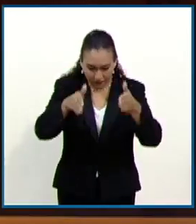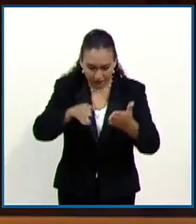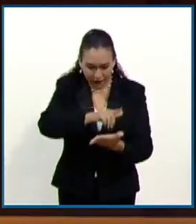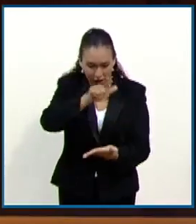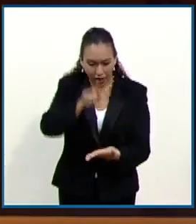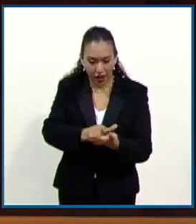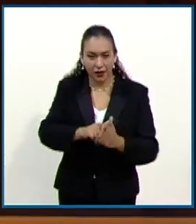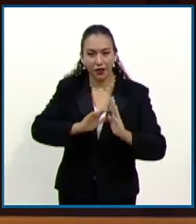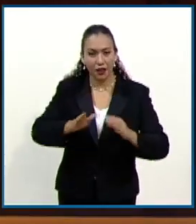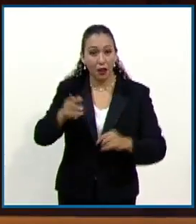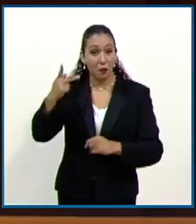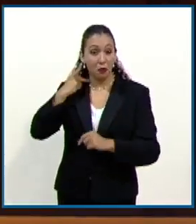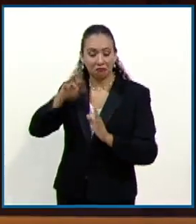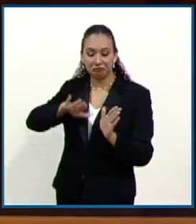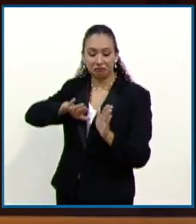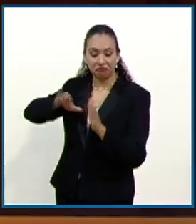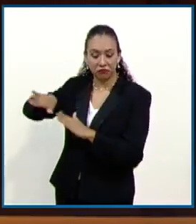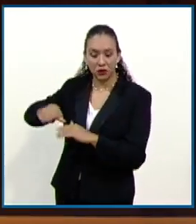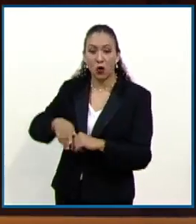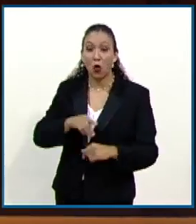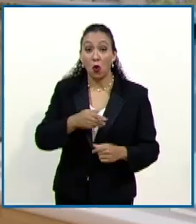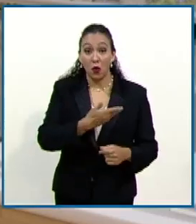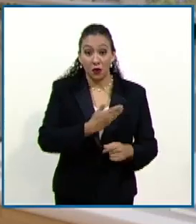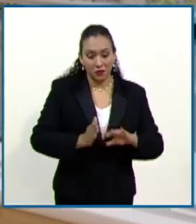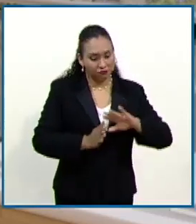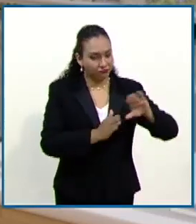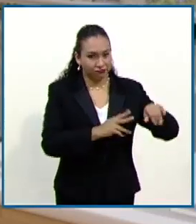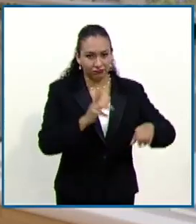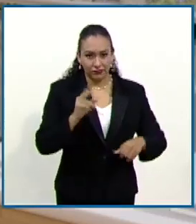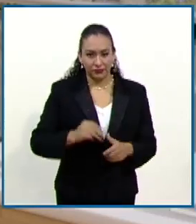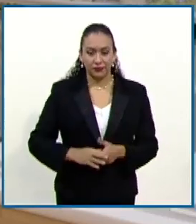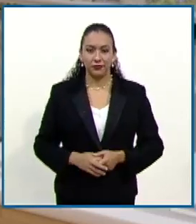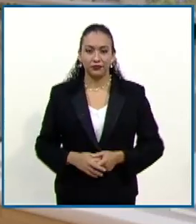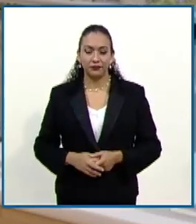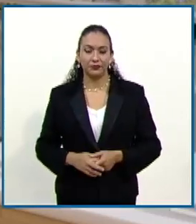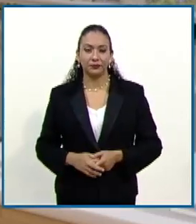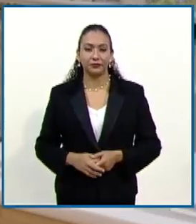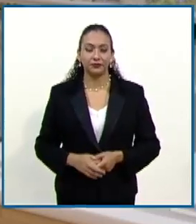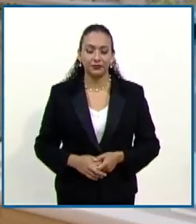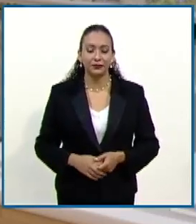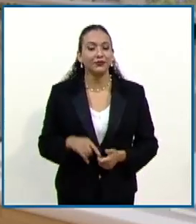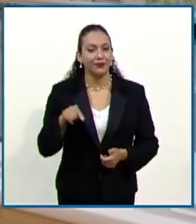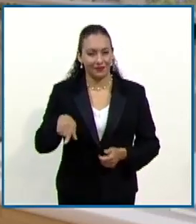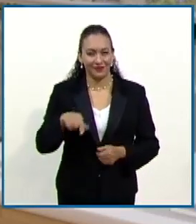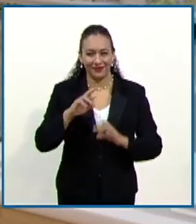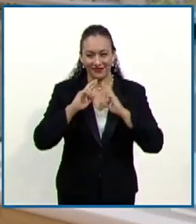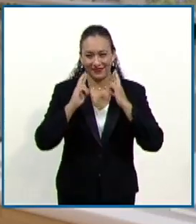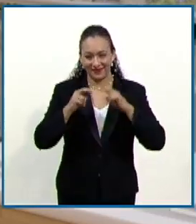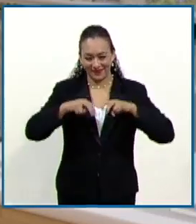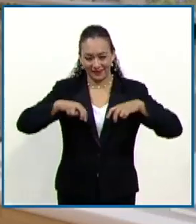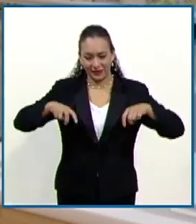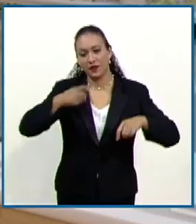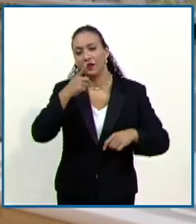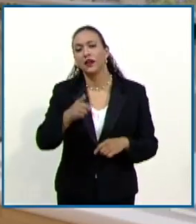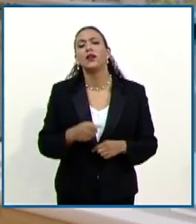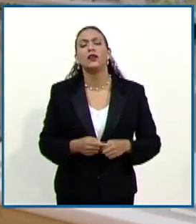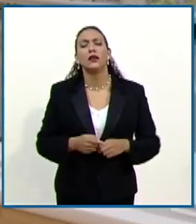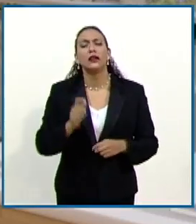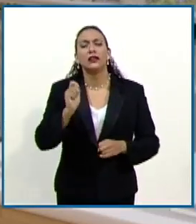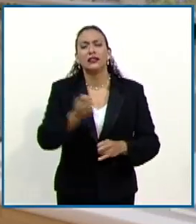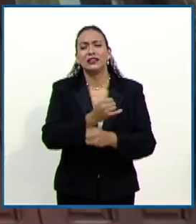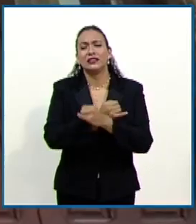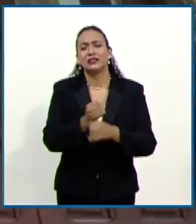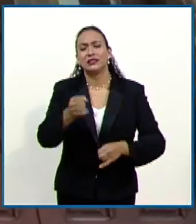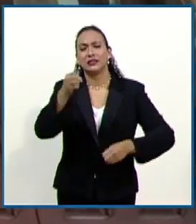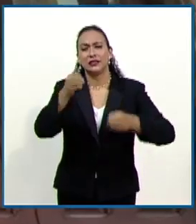factor político o influencia de grupo. Y en este mismo espacio se recordó que la independencia judicial es una